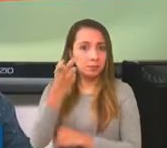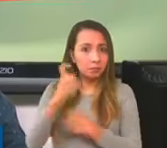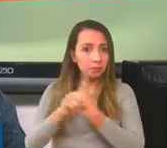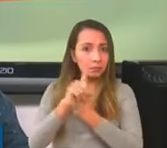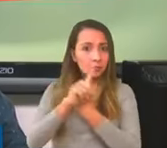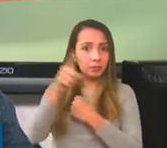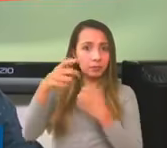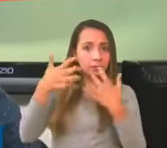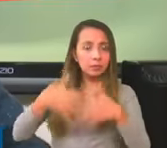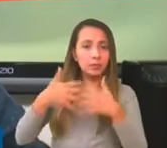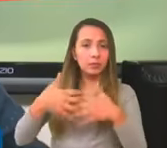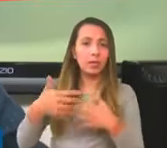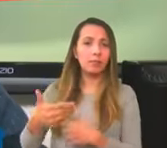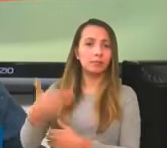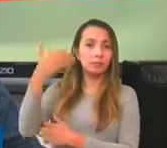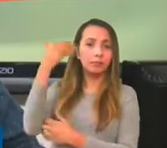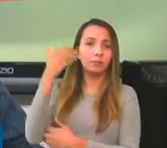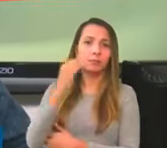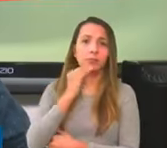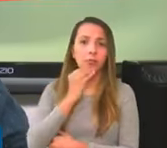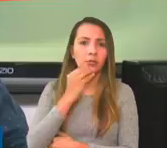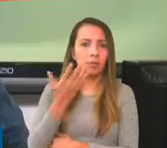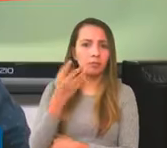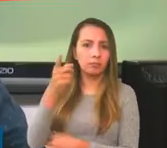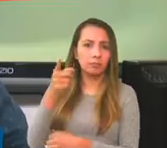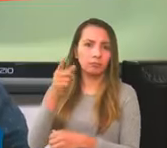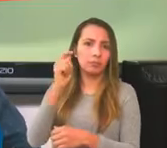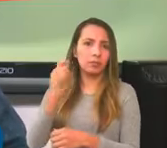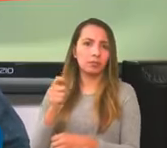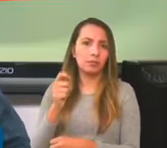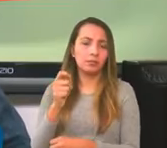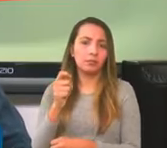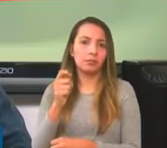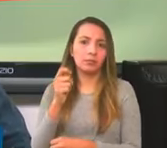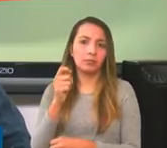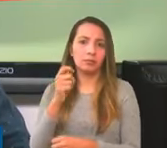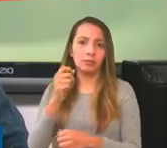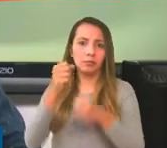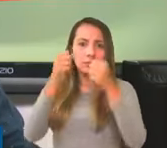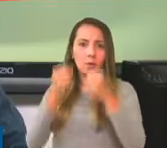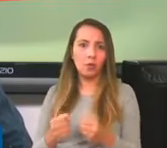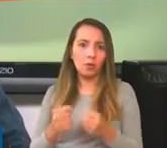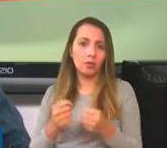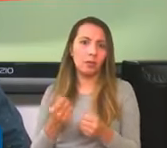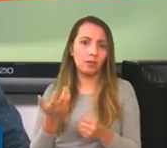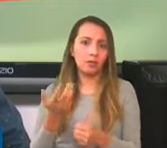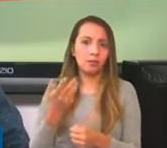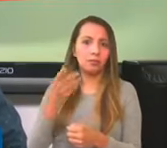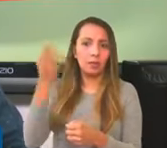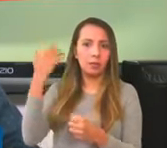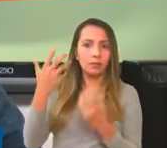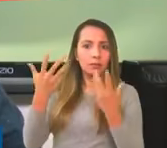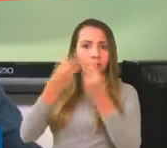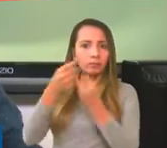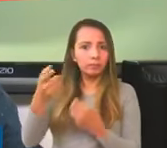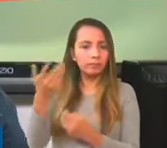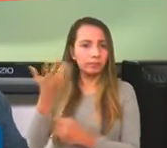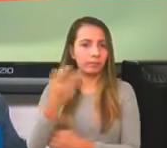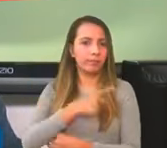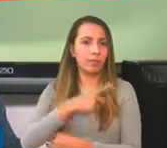problemática en la gestión de Bonilla, lo tenía en la mesa de seguridad. Qué fácil es criticar y cuando tuvo la oportunidad de hacer algo, no hizo